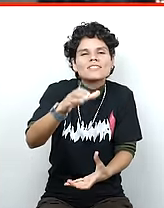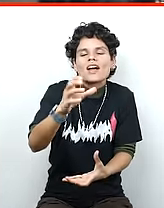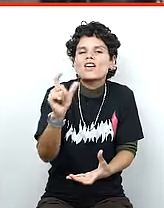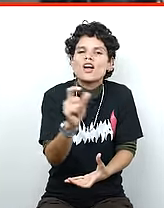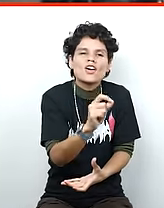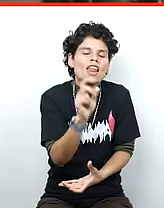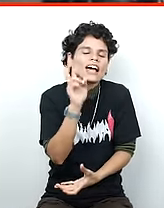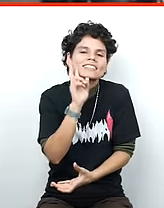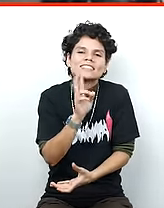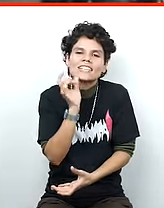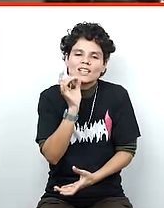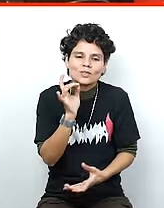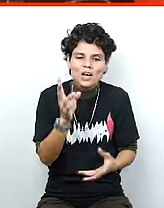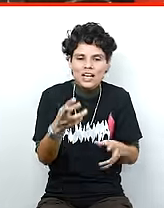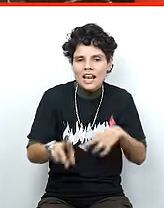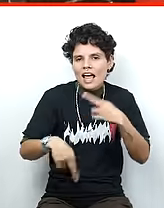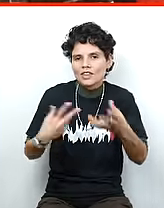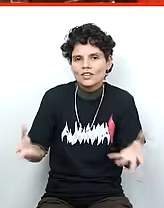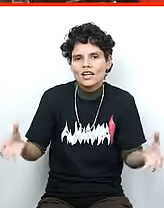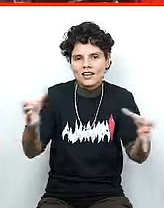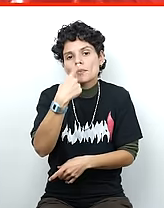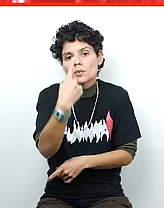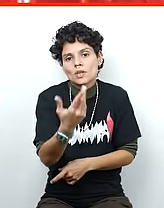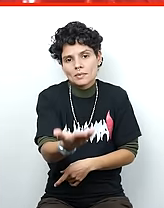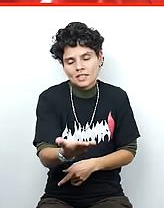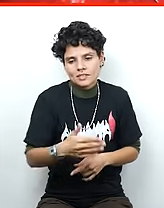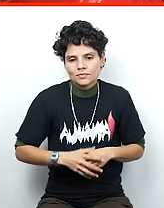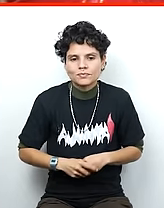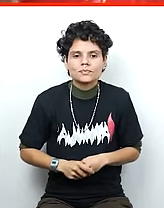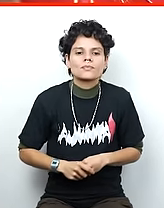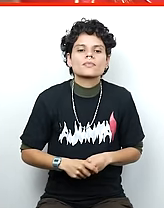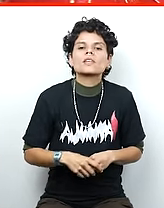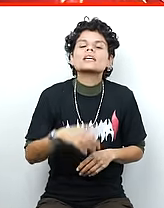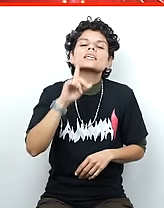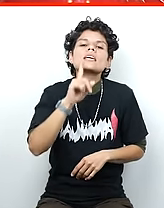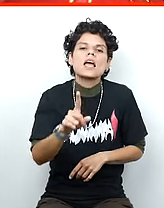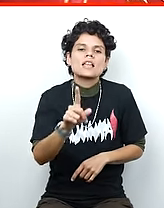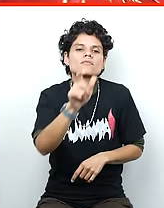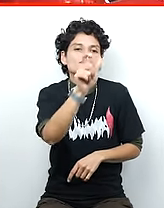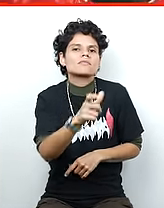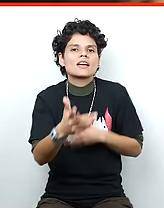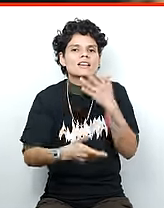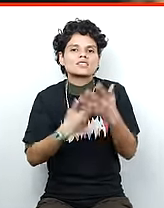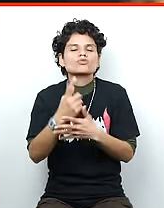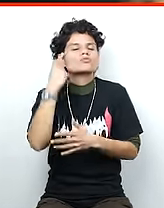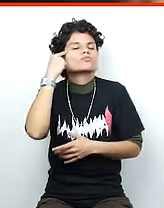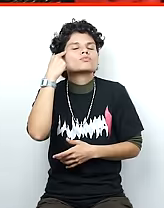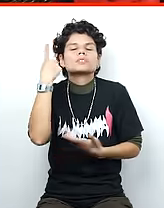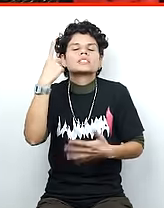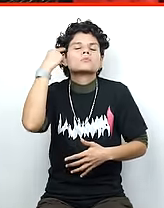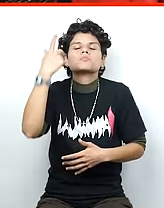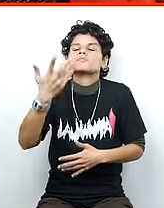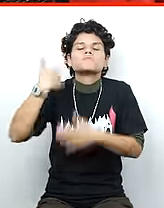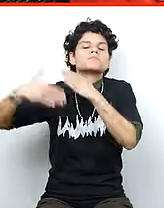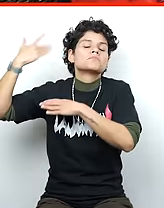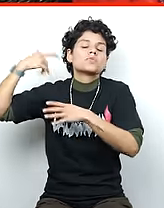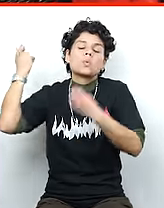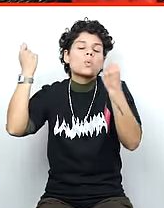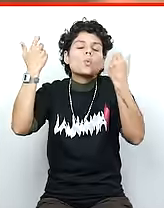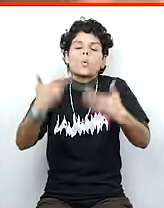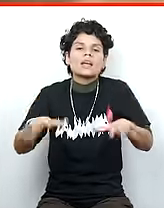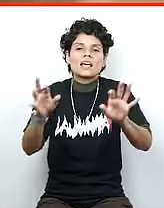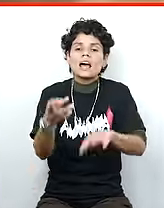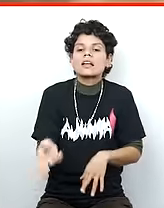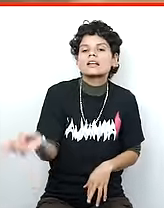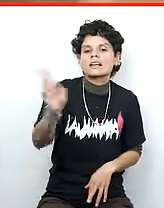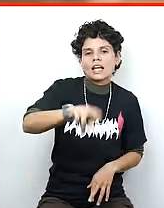azúcar retornable. Y tenemos una pregunta para ti. ¿A qué artista retornarías? De la época que sea. Puede ser el artista que quiera.